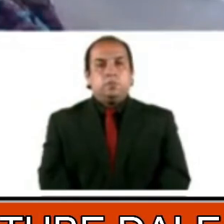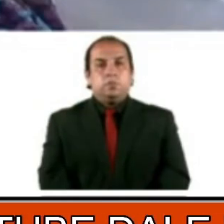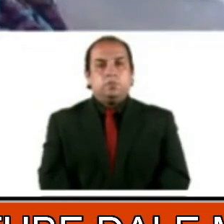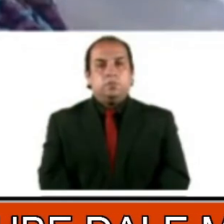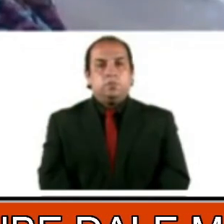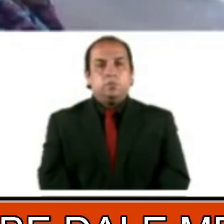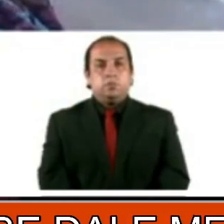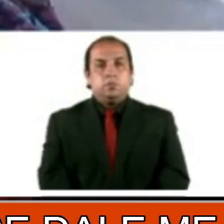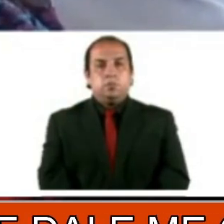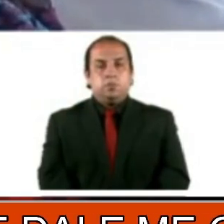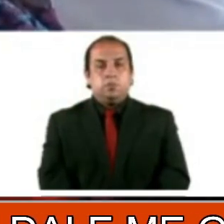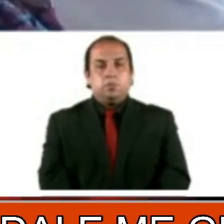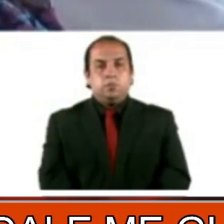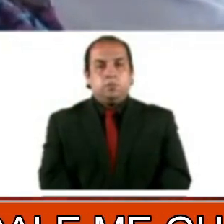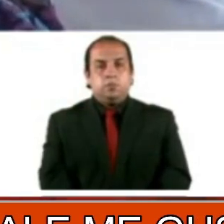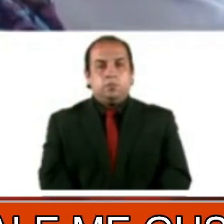primer